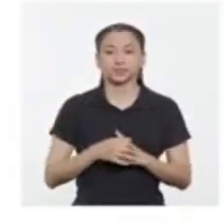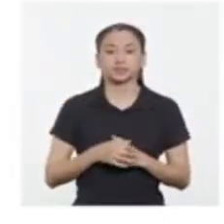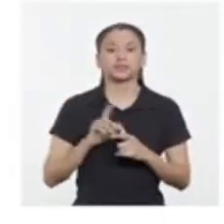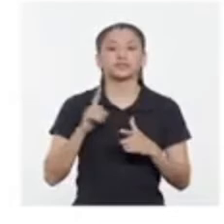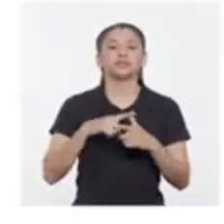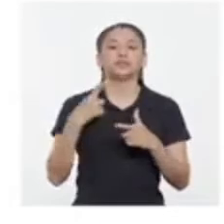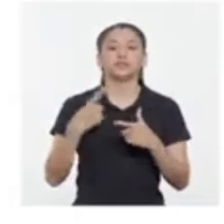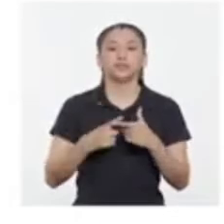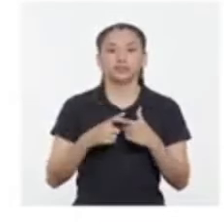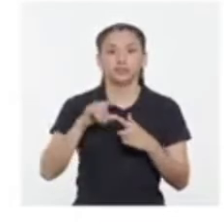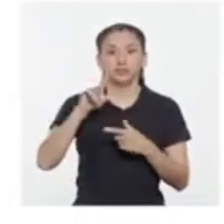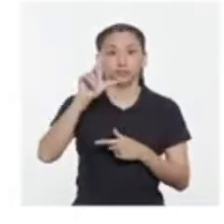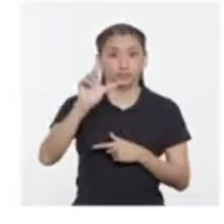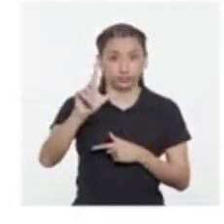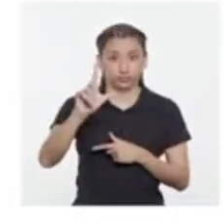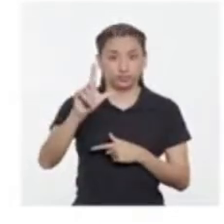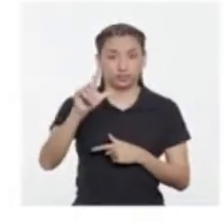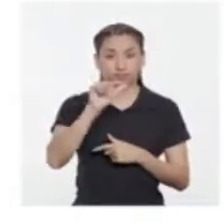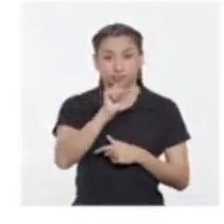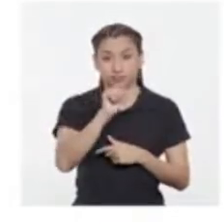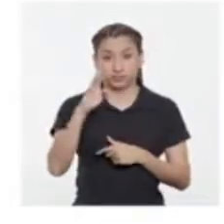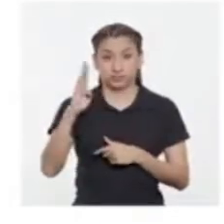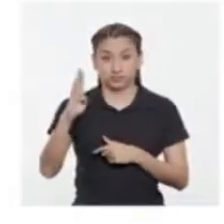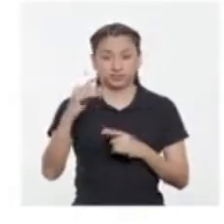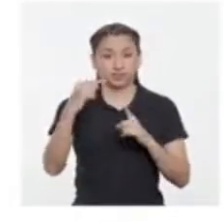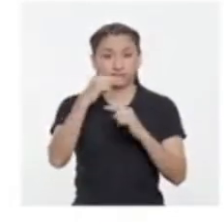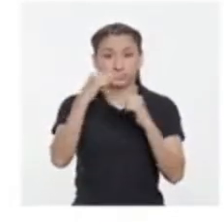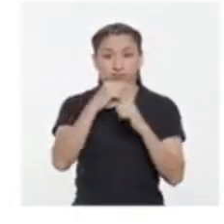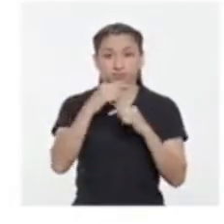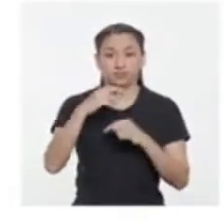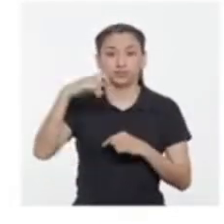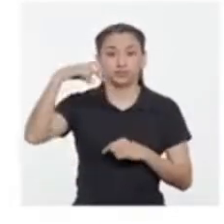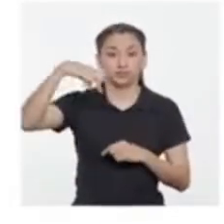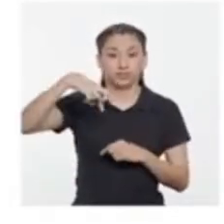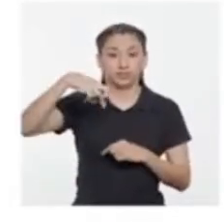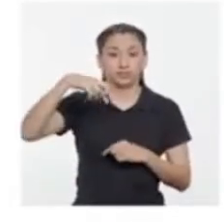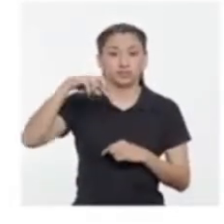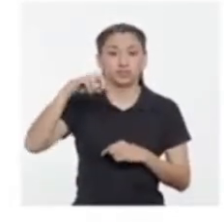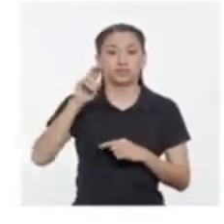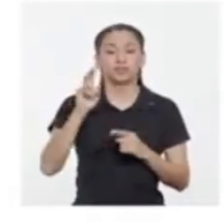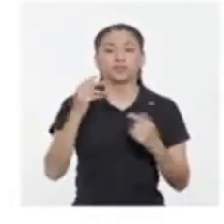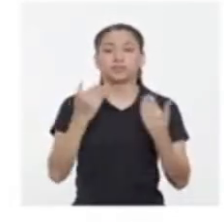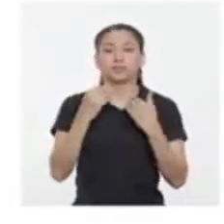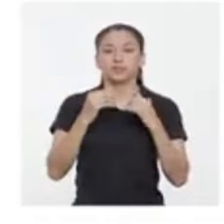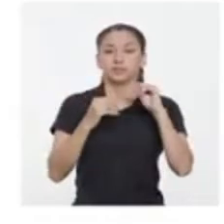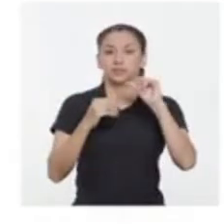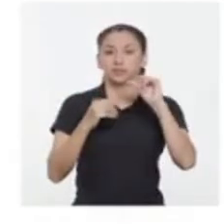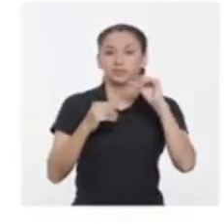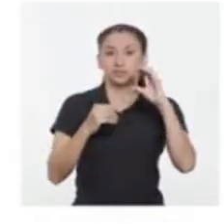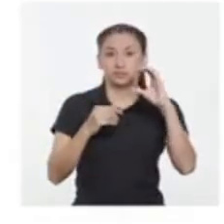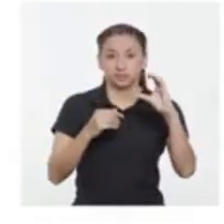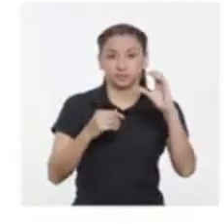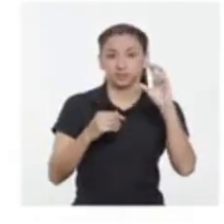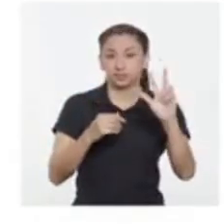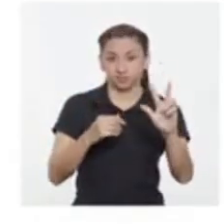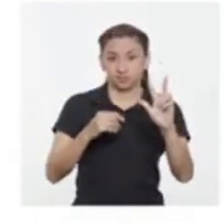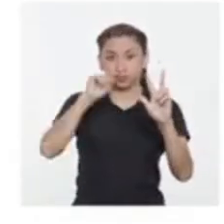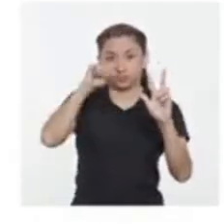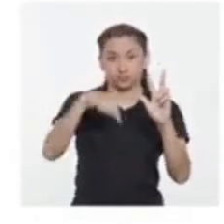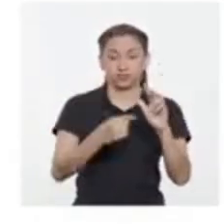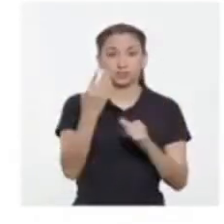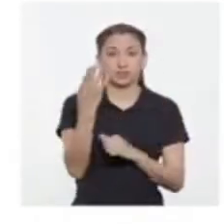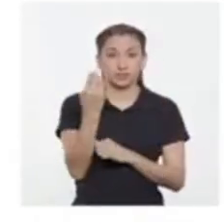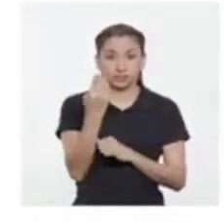16. Entonces, la longitud del arco AB igual a pi por radio, de donde la longitud del arco es igual